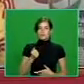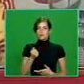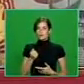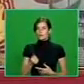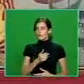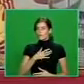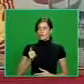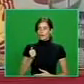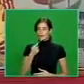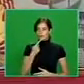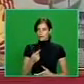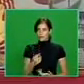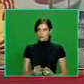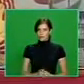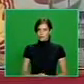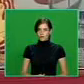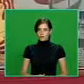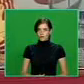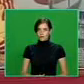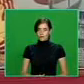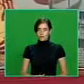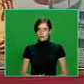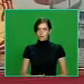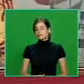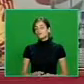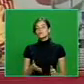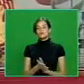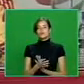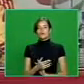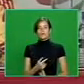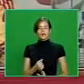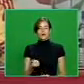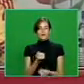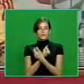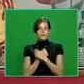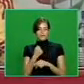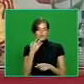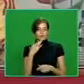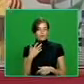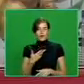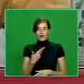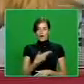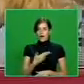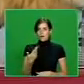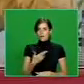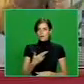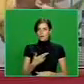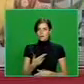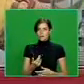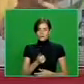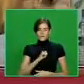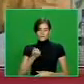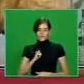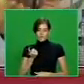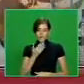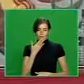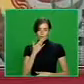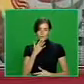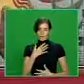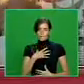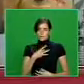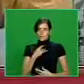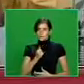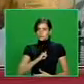colocar usted el culto a las armas de manera individual